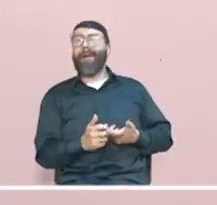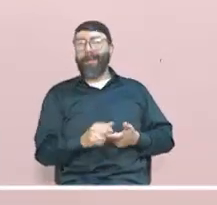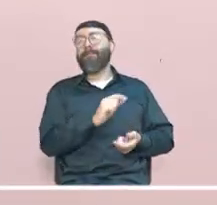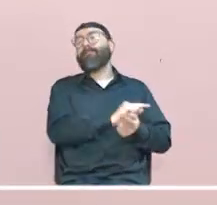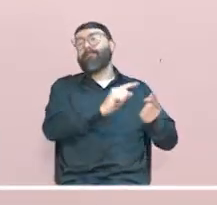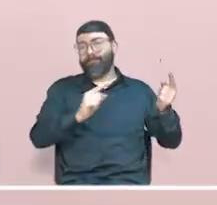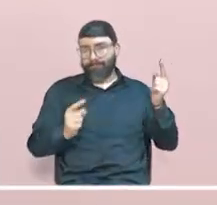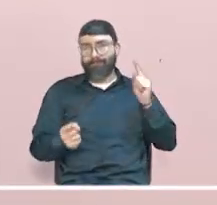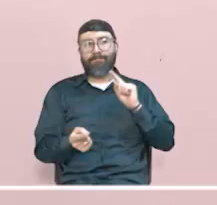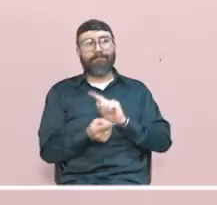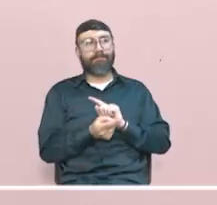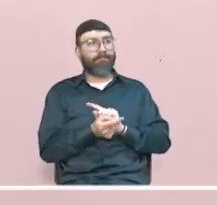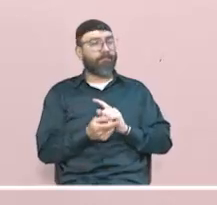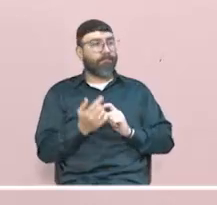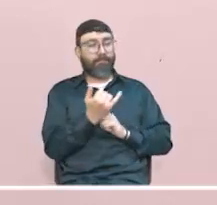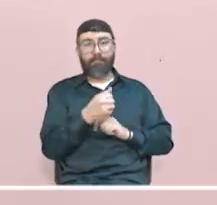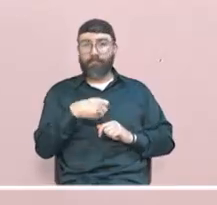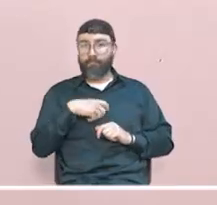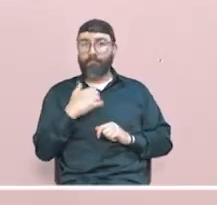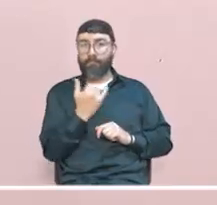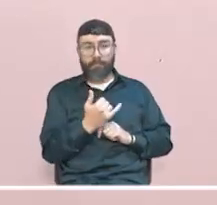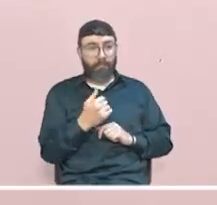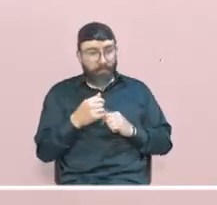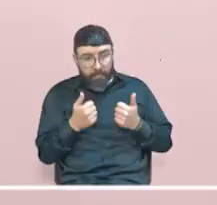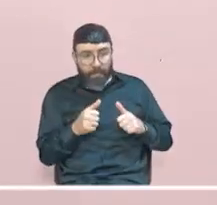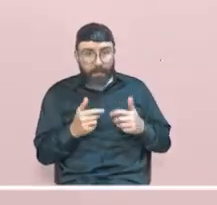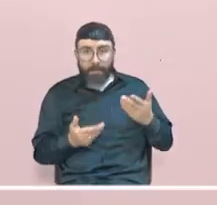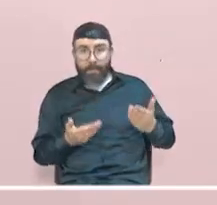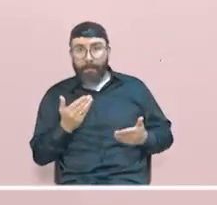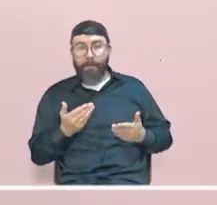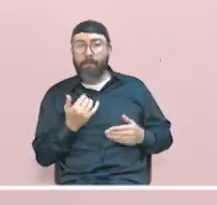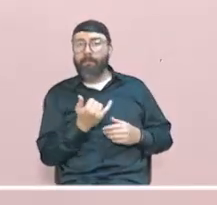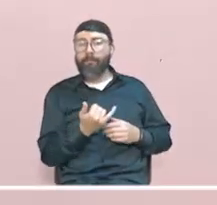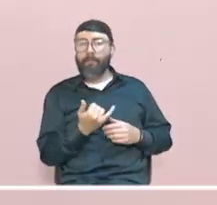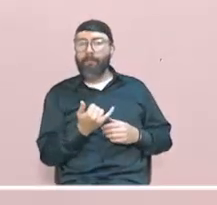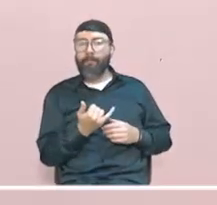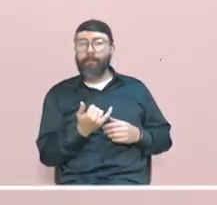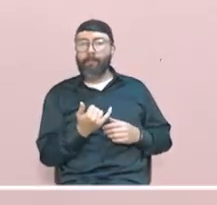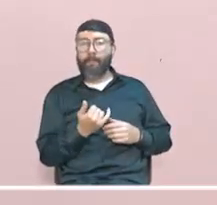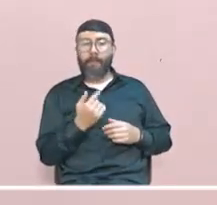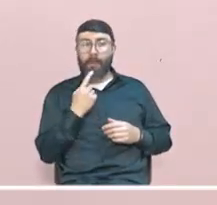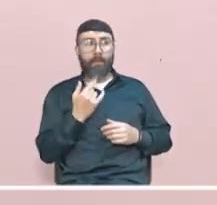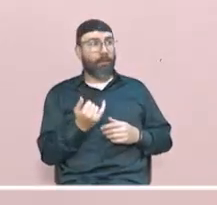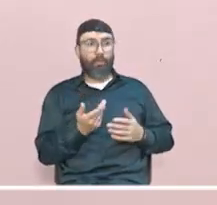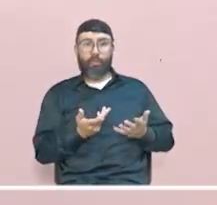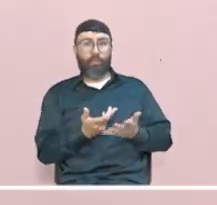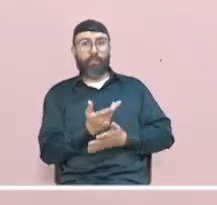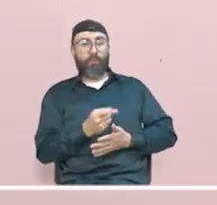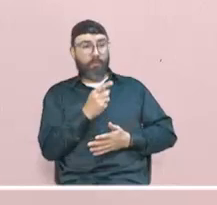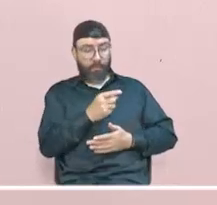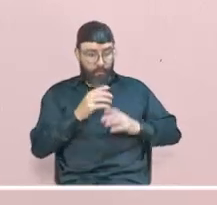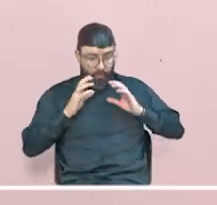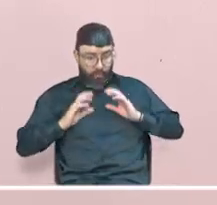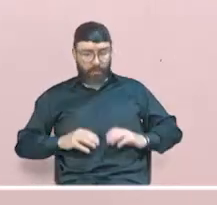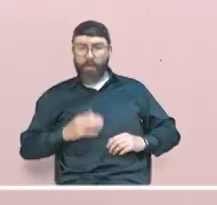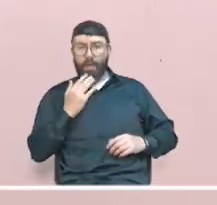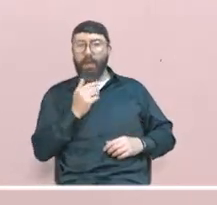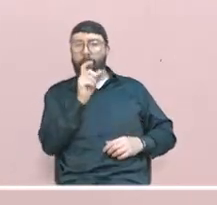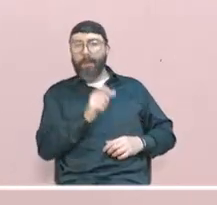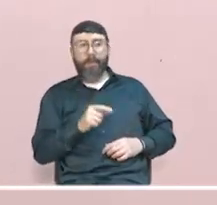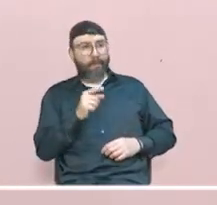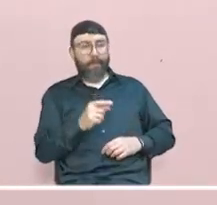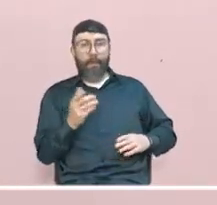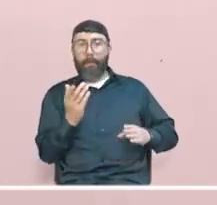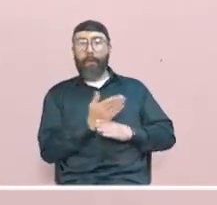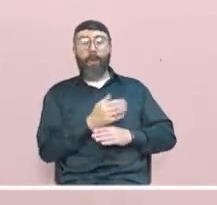pues en lo correcto en no recomendar la actividad física de una persona con problemas del corazón.